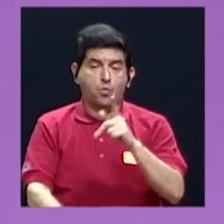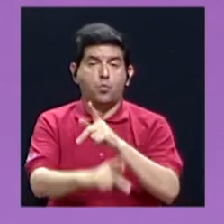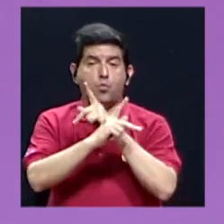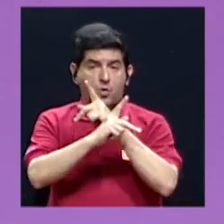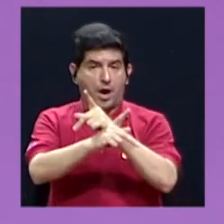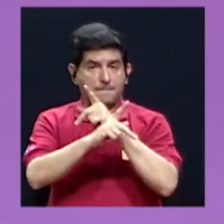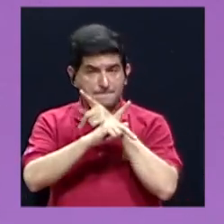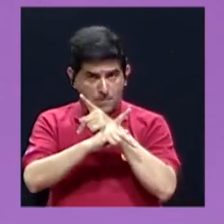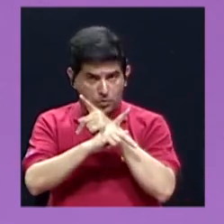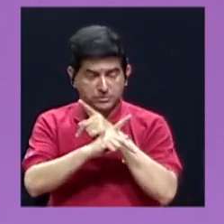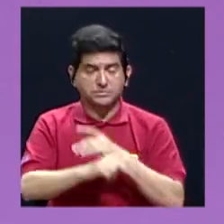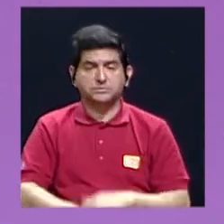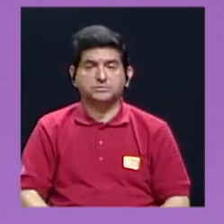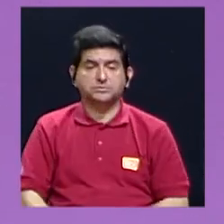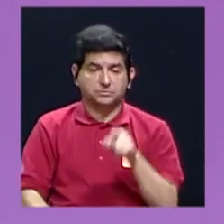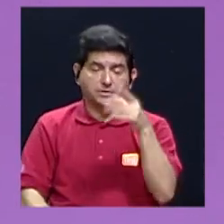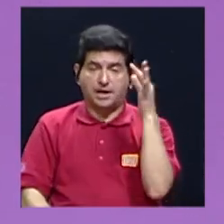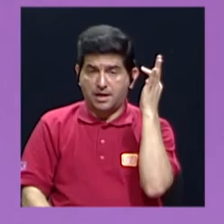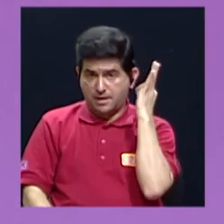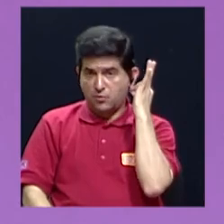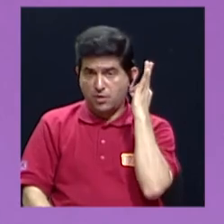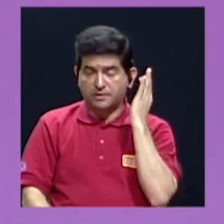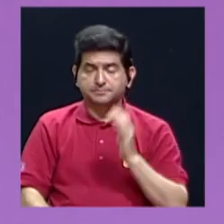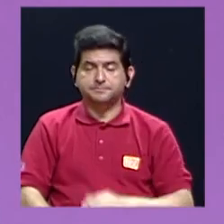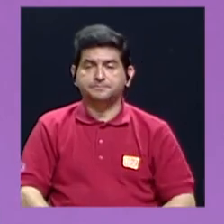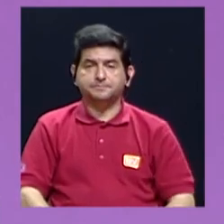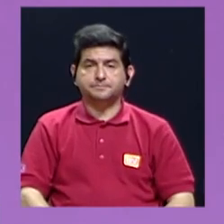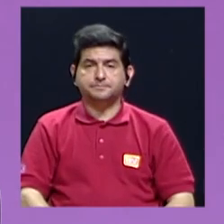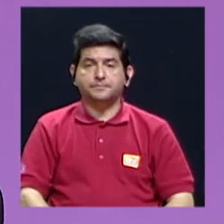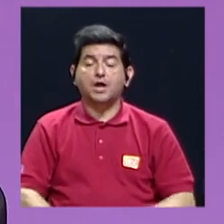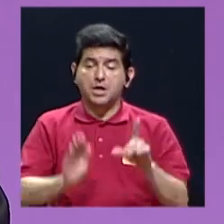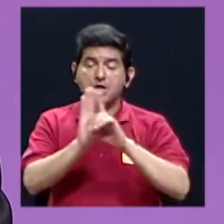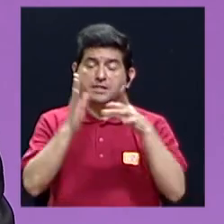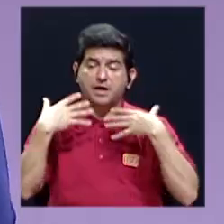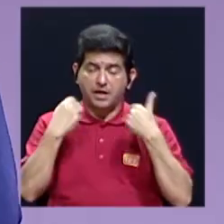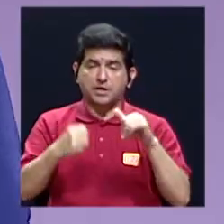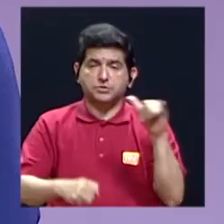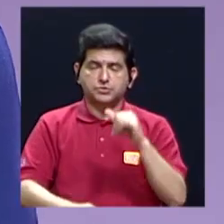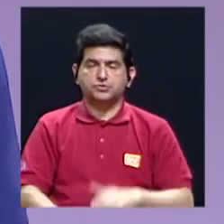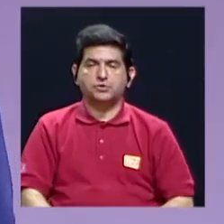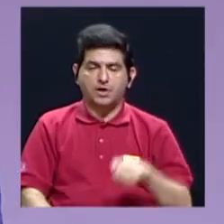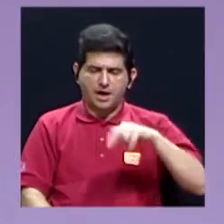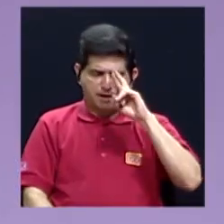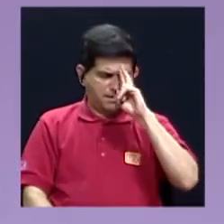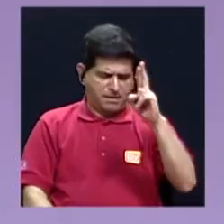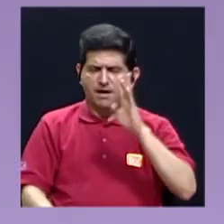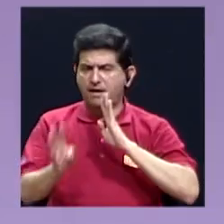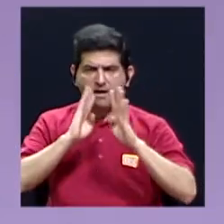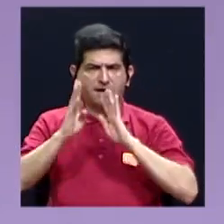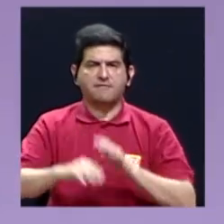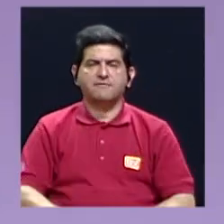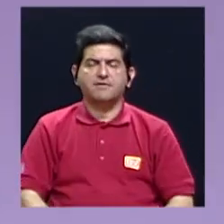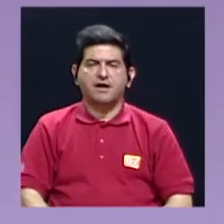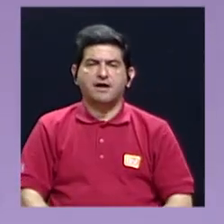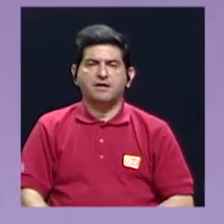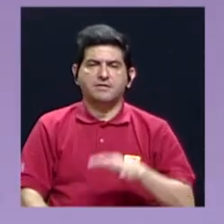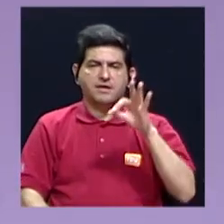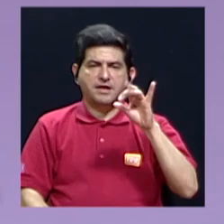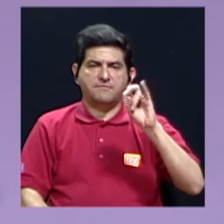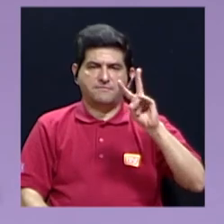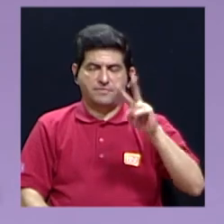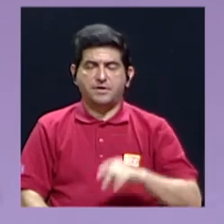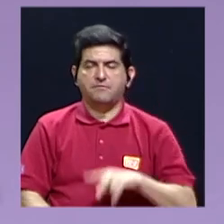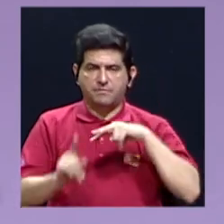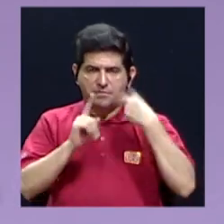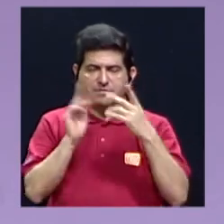protección a la mujer, ¿verdad? Y el derecho a la salud. Estamos en Irreverencias conversando sobre fertilización in vitro,